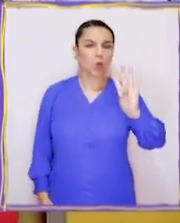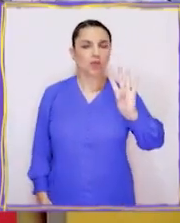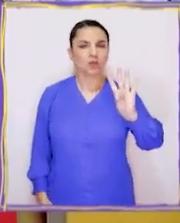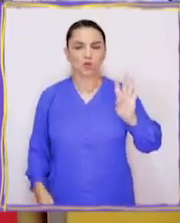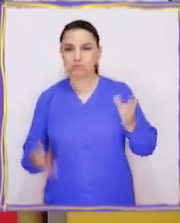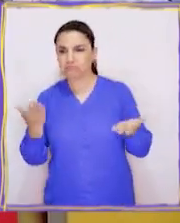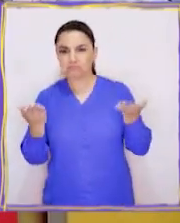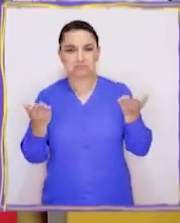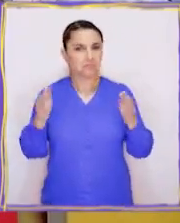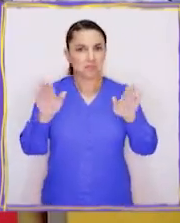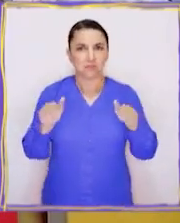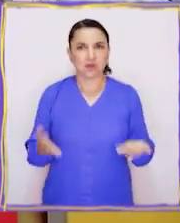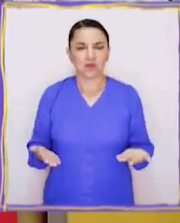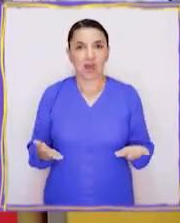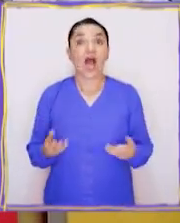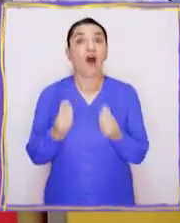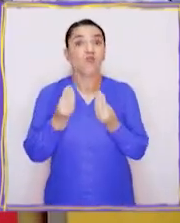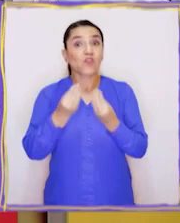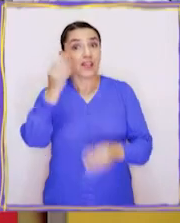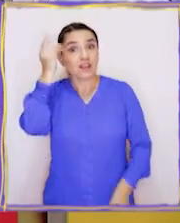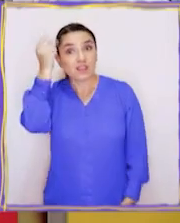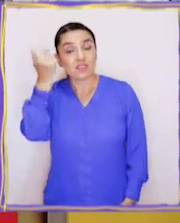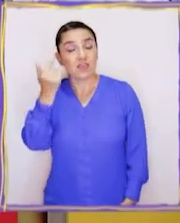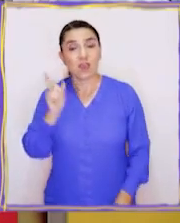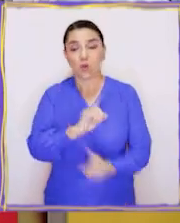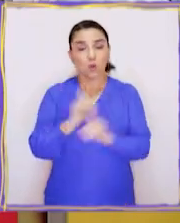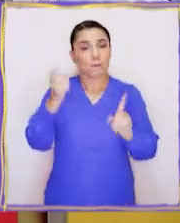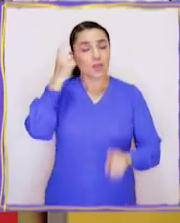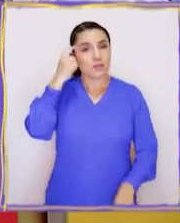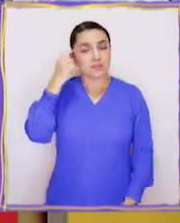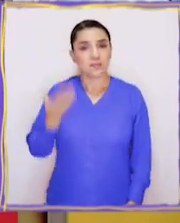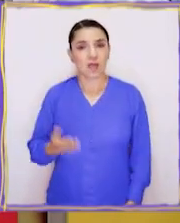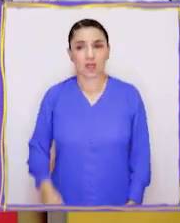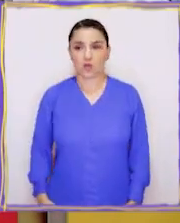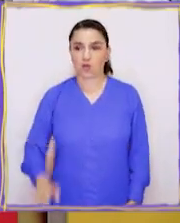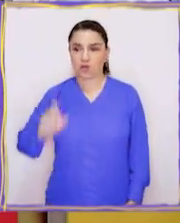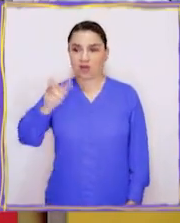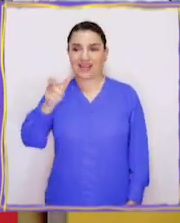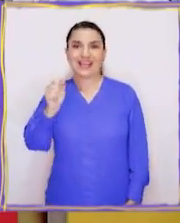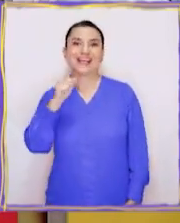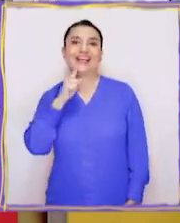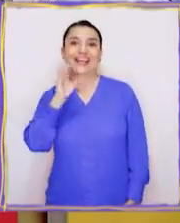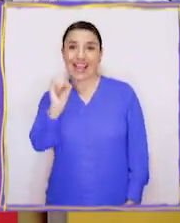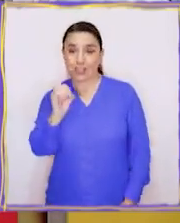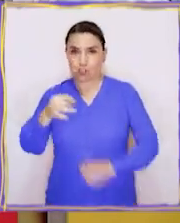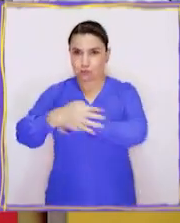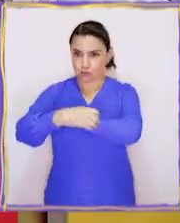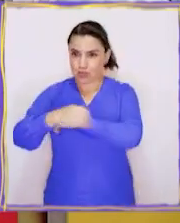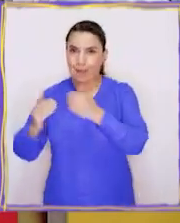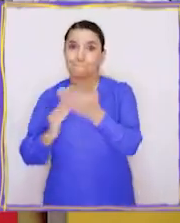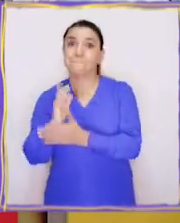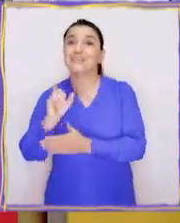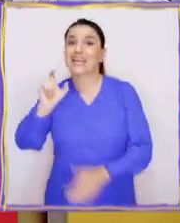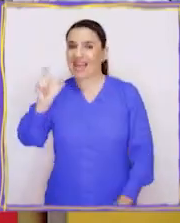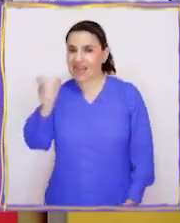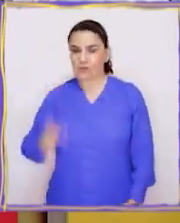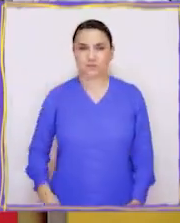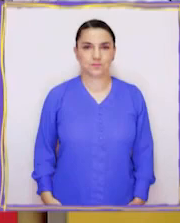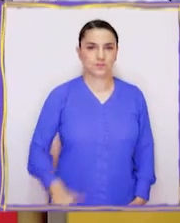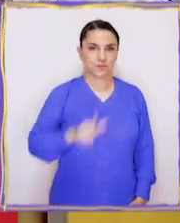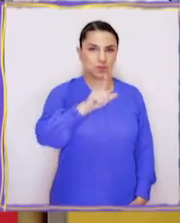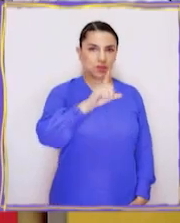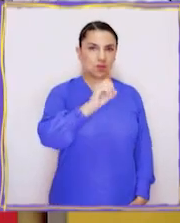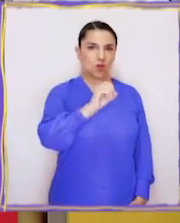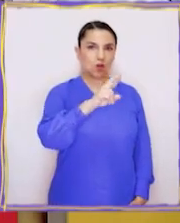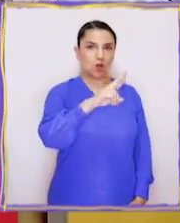¡Ah, pero qué buena idea! No lo había pensado así. Gato comienza con el sonido G y loro comienza